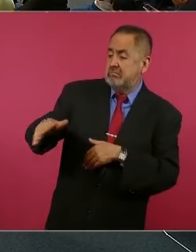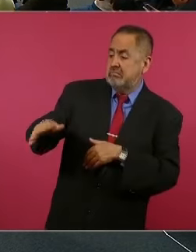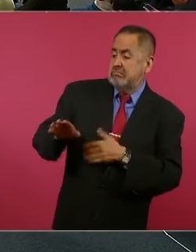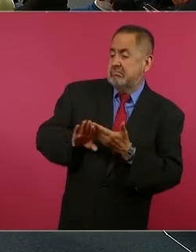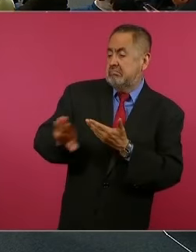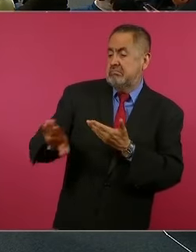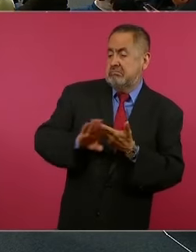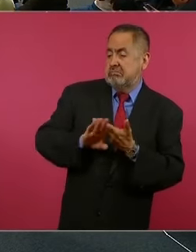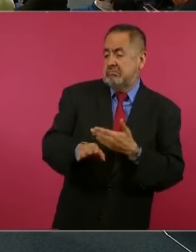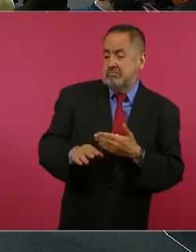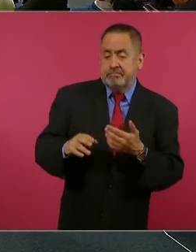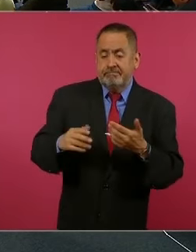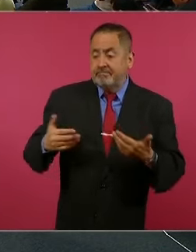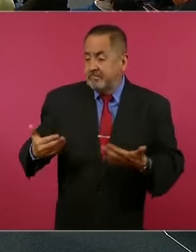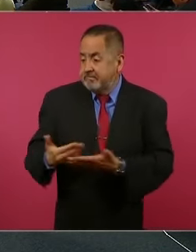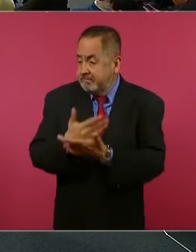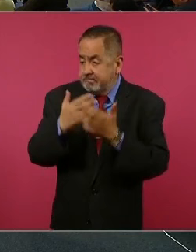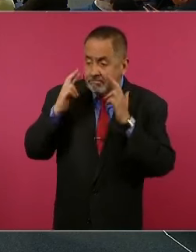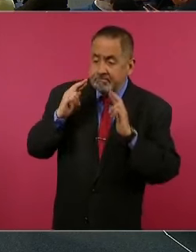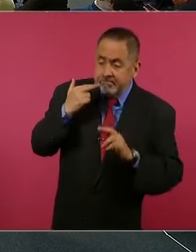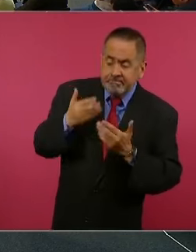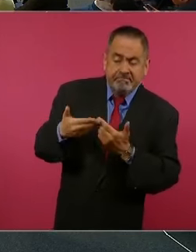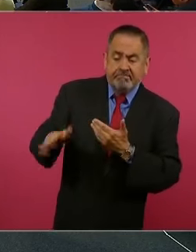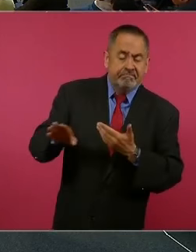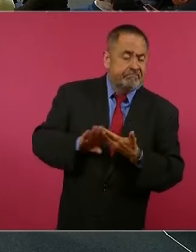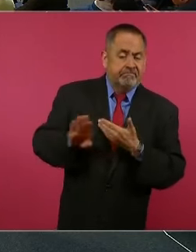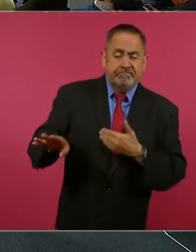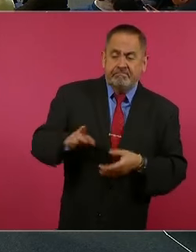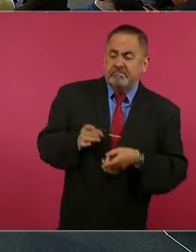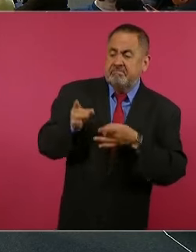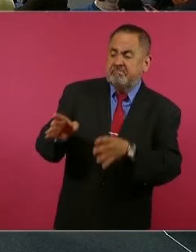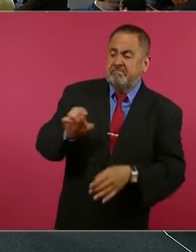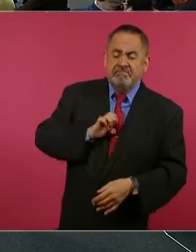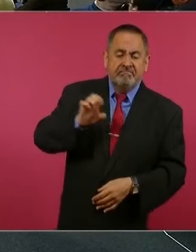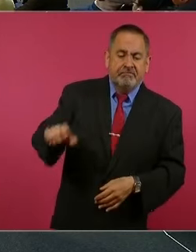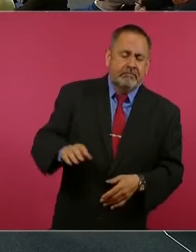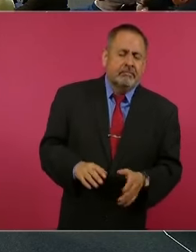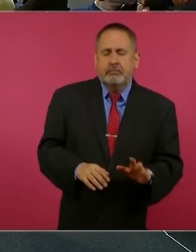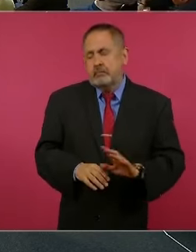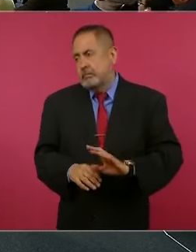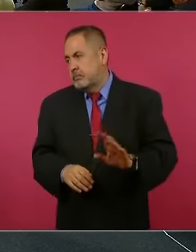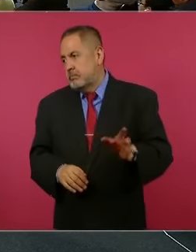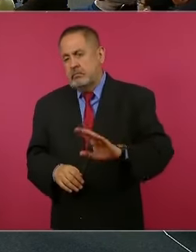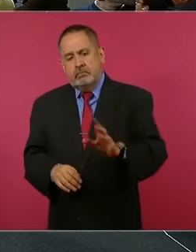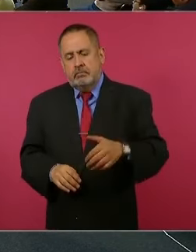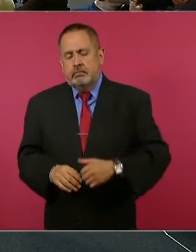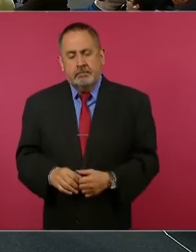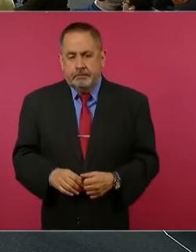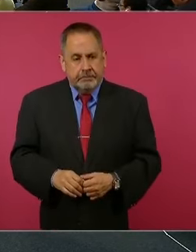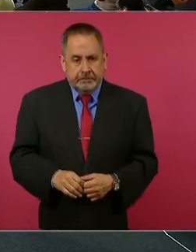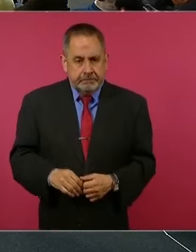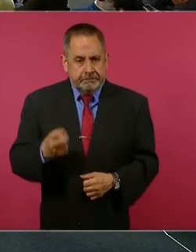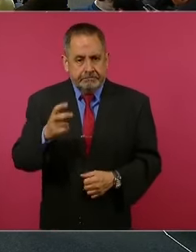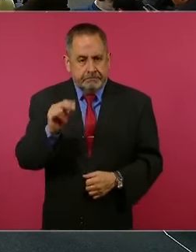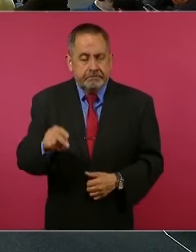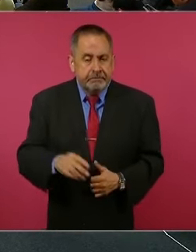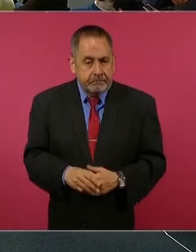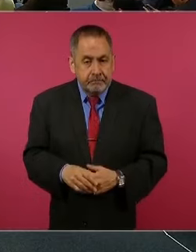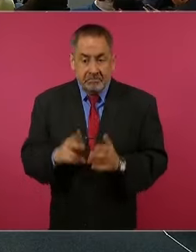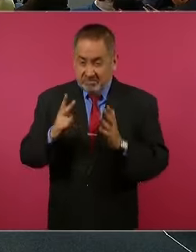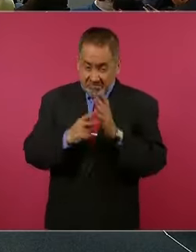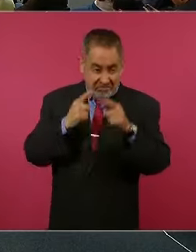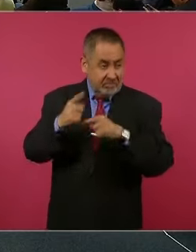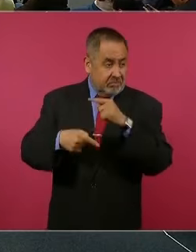el racismo y El desprecio al pueblo y se volviese a